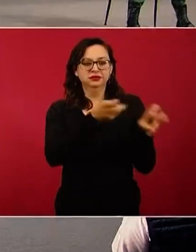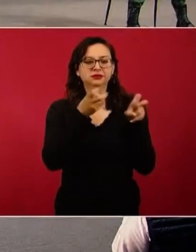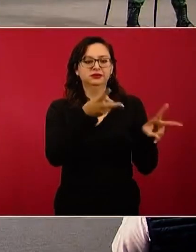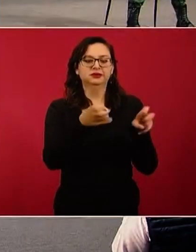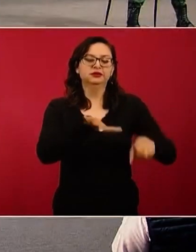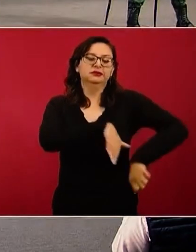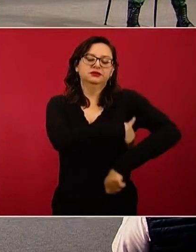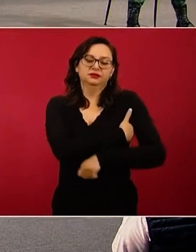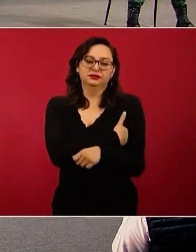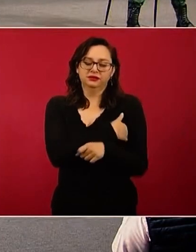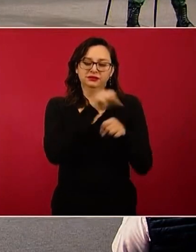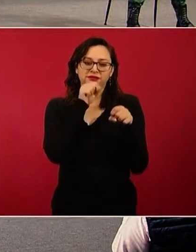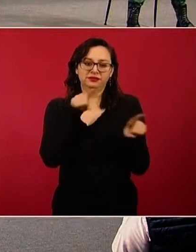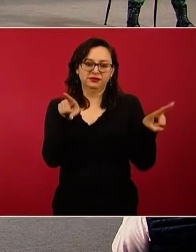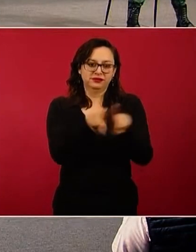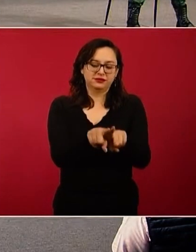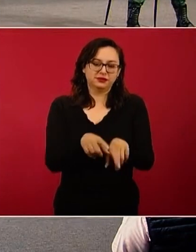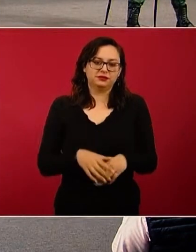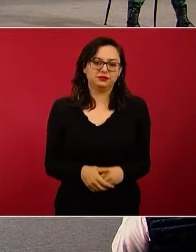Y